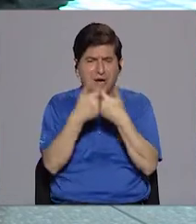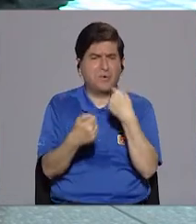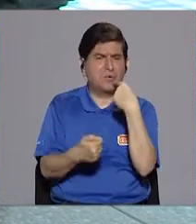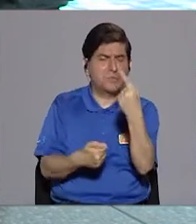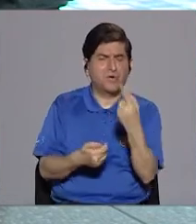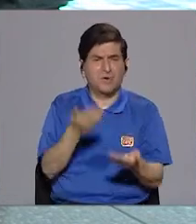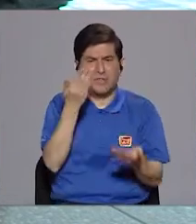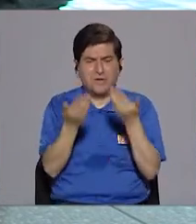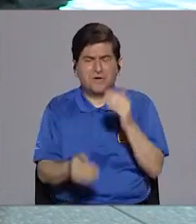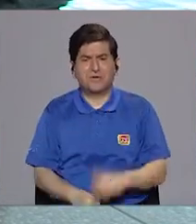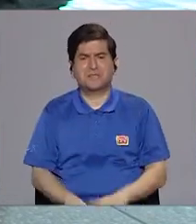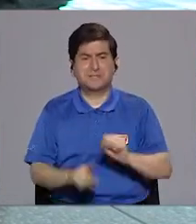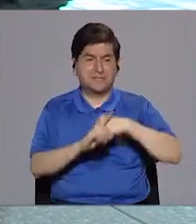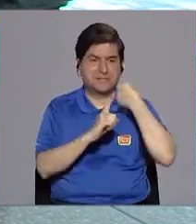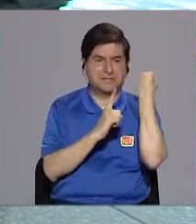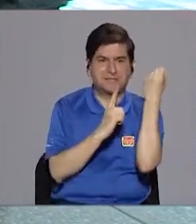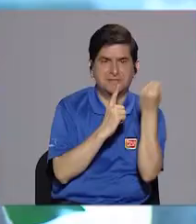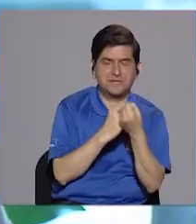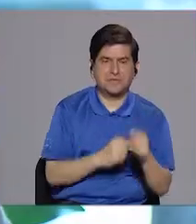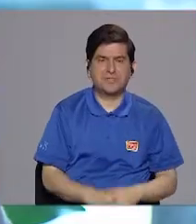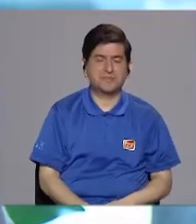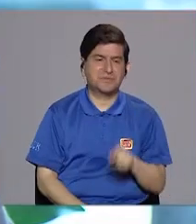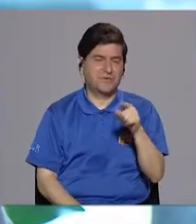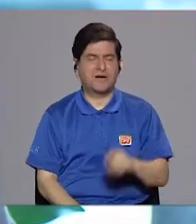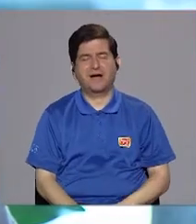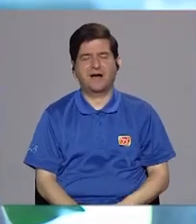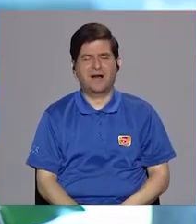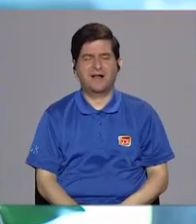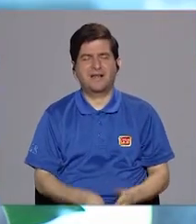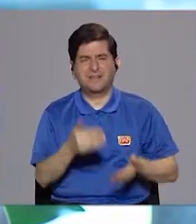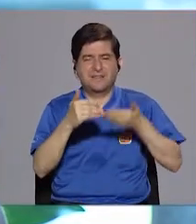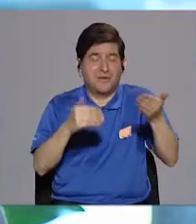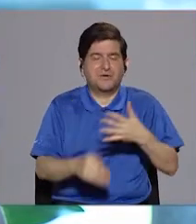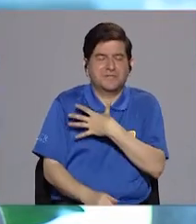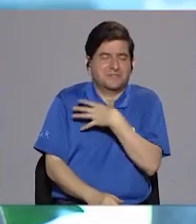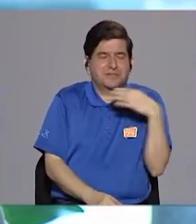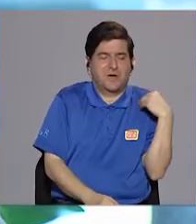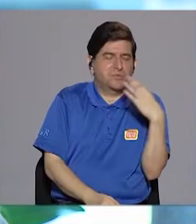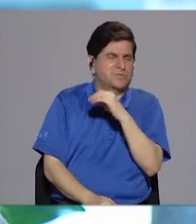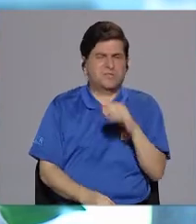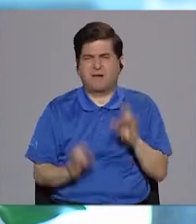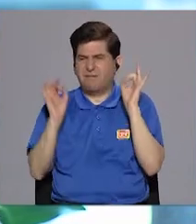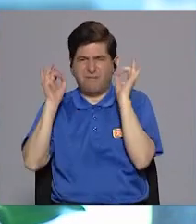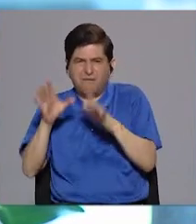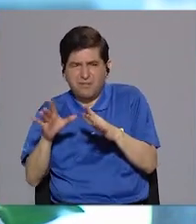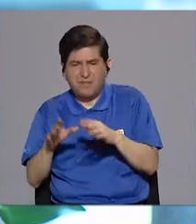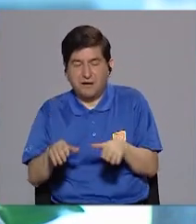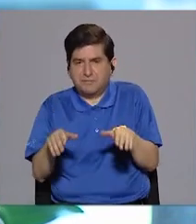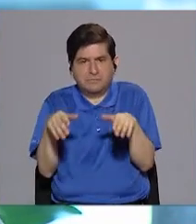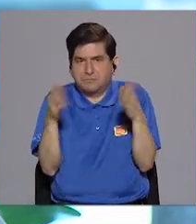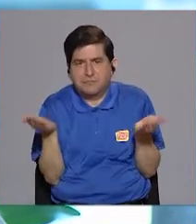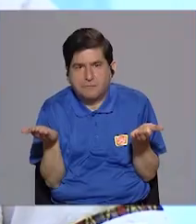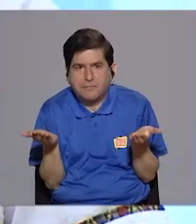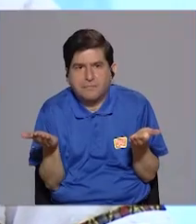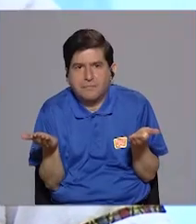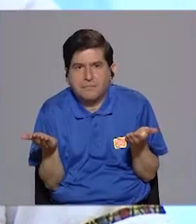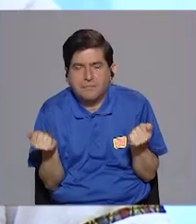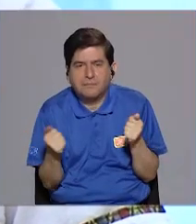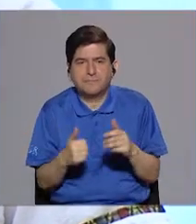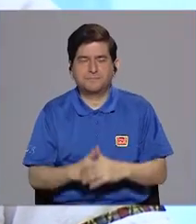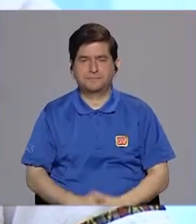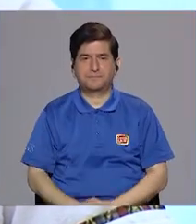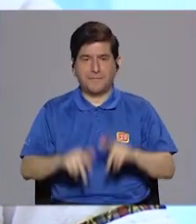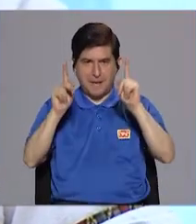haber dicho en una dicotomía entre sabroso y odioso? ¿Podría ser así? Sí.